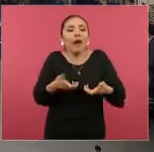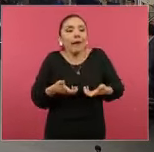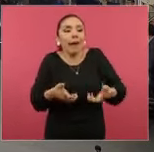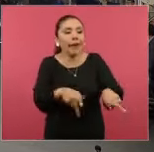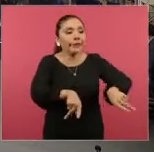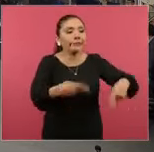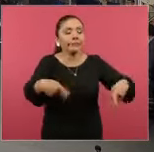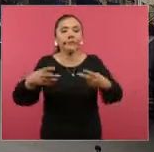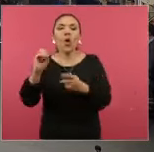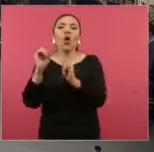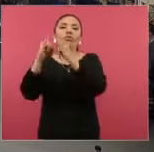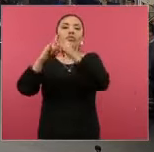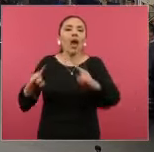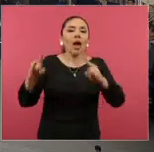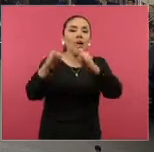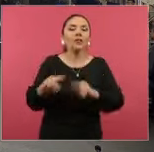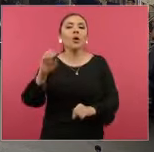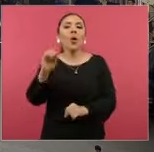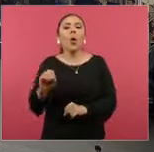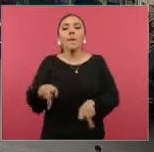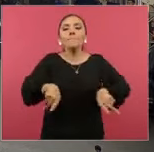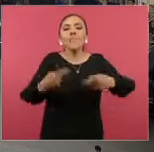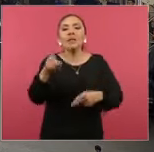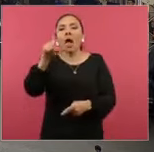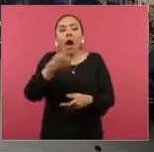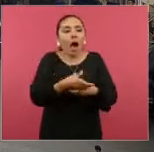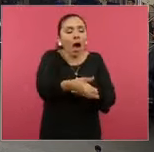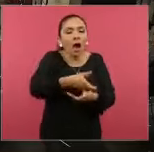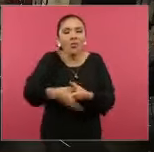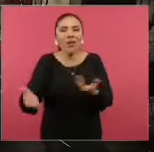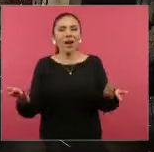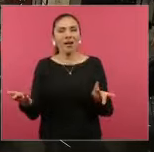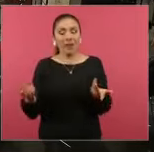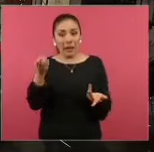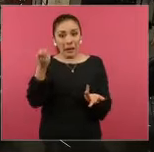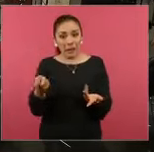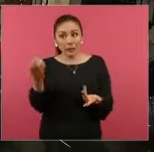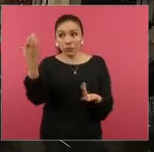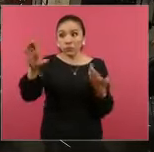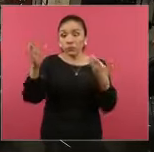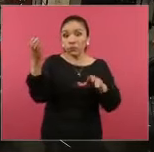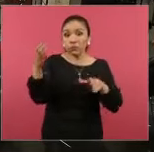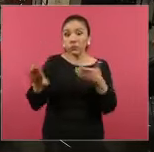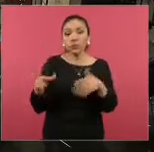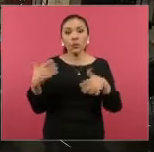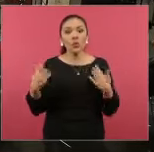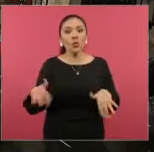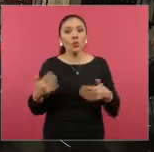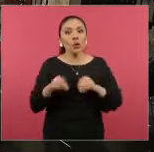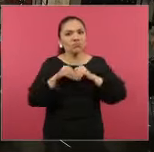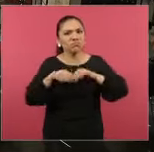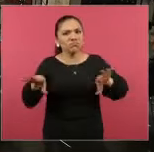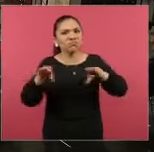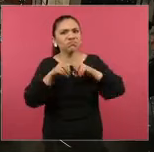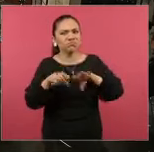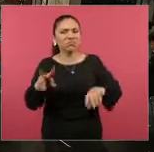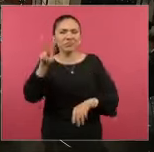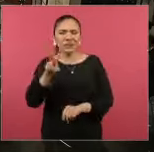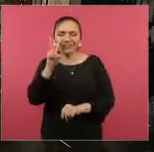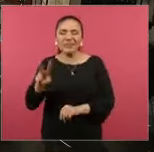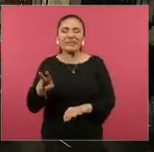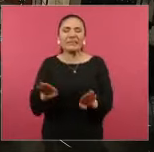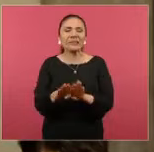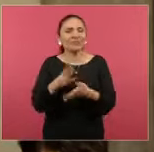calles o en un tianguis o vendiendo aguas. Y fue una tendencia bastante, se podría decir triste,